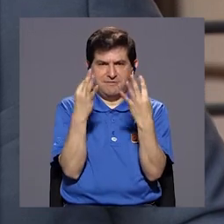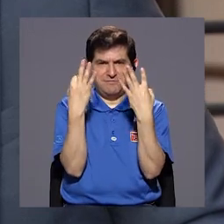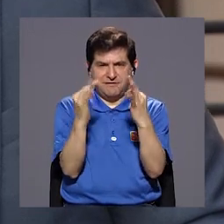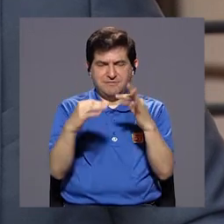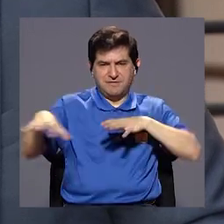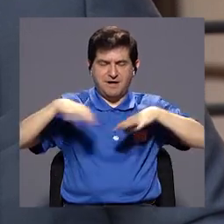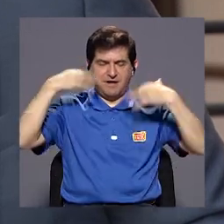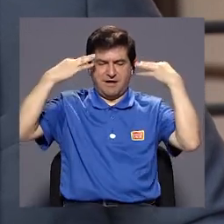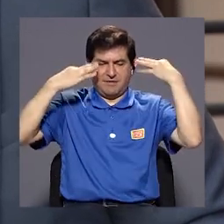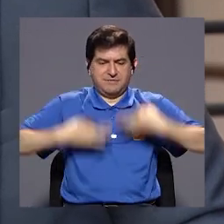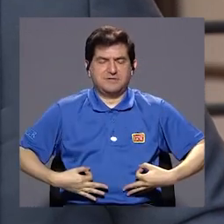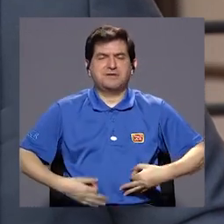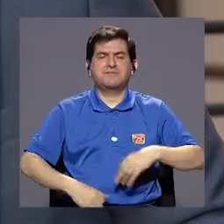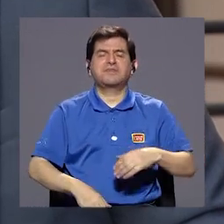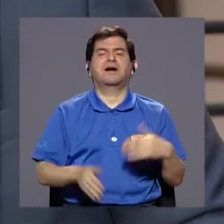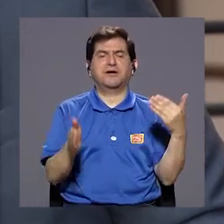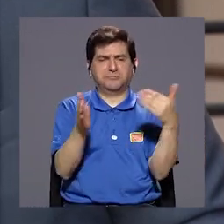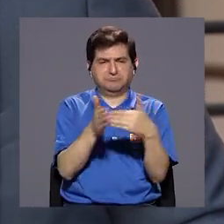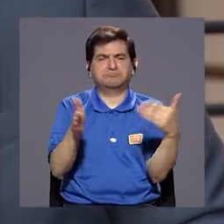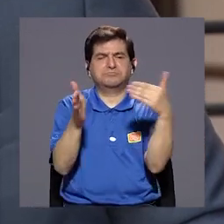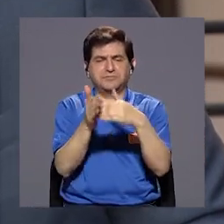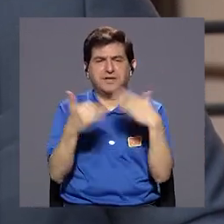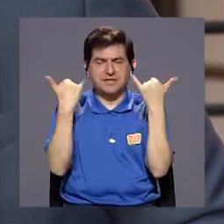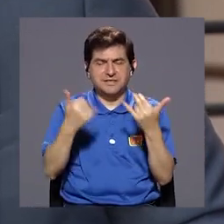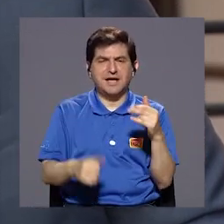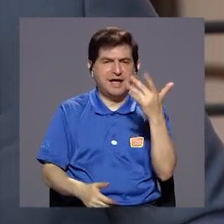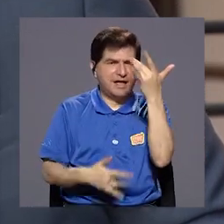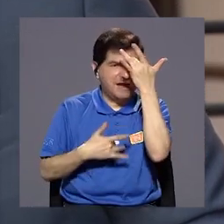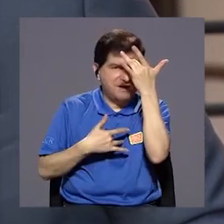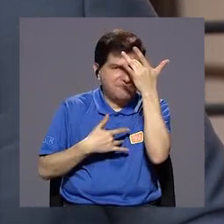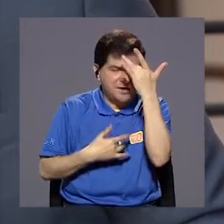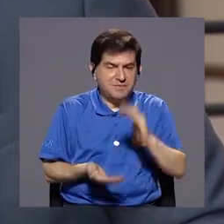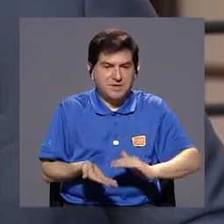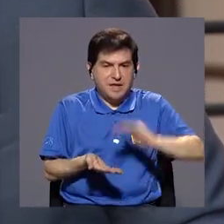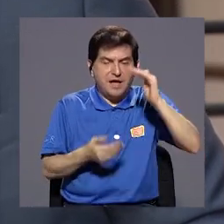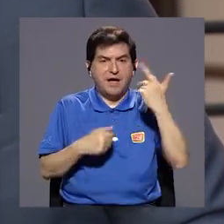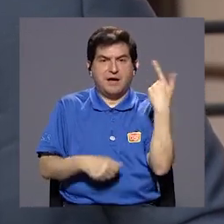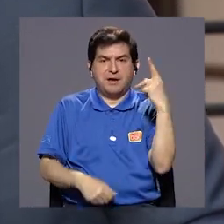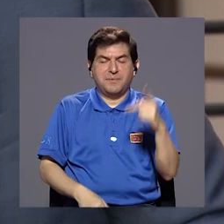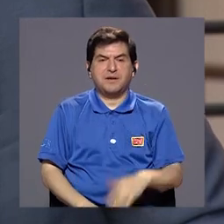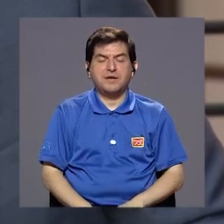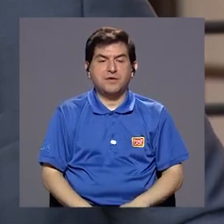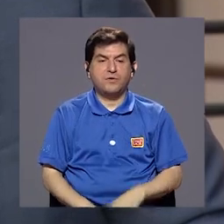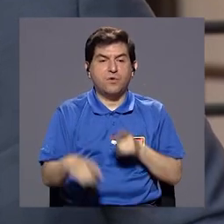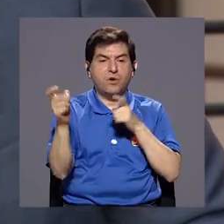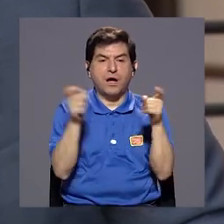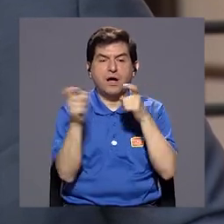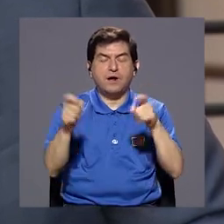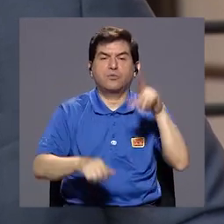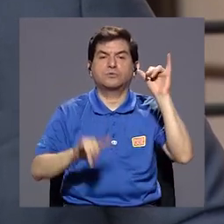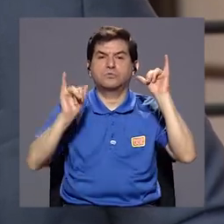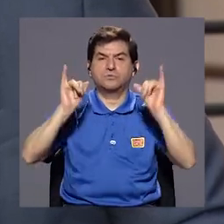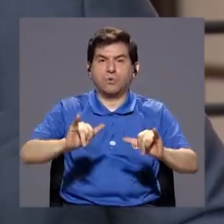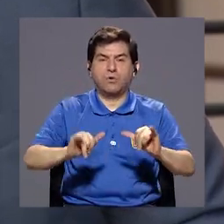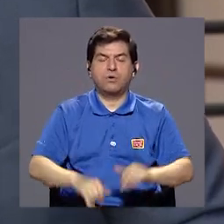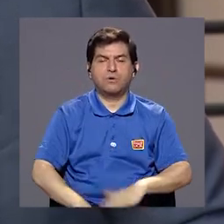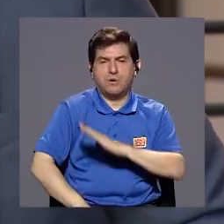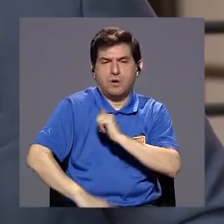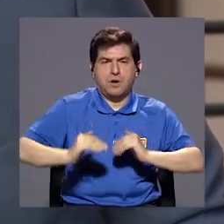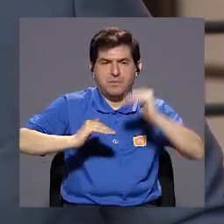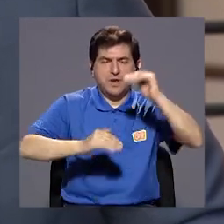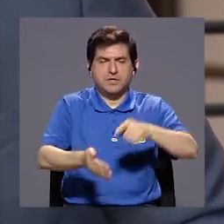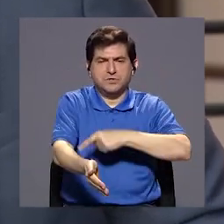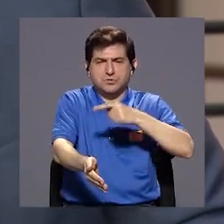tener actividad física rutinaria. Si ya me detectaron una enfermedad que me aumenta el riesgo, tener un control periódico de esa enfermedad, presión